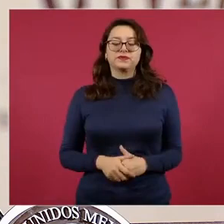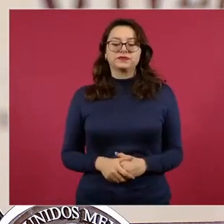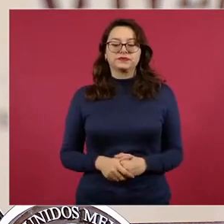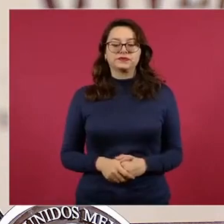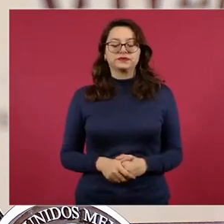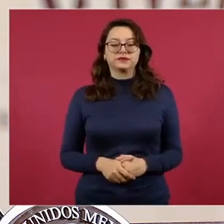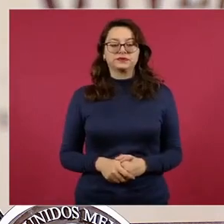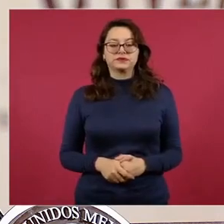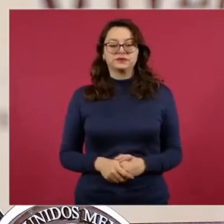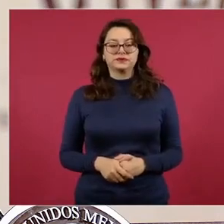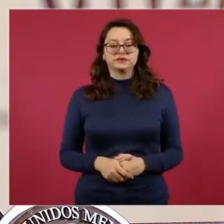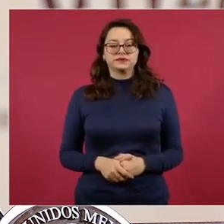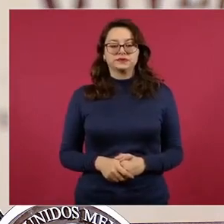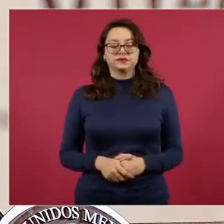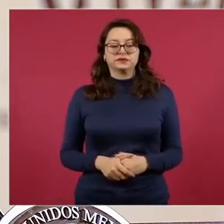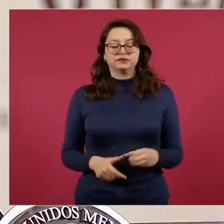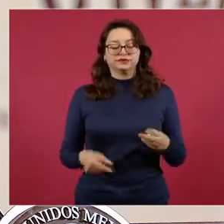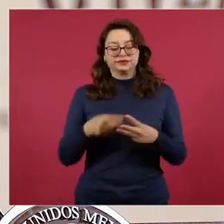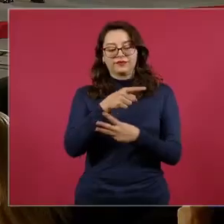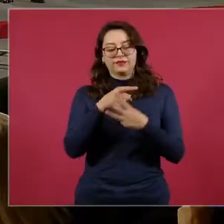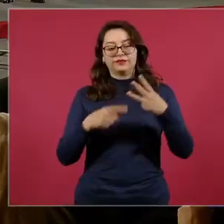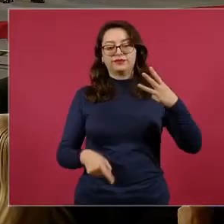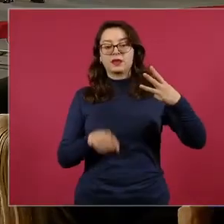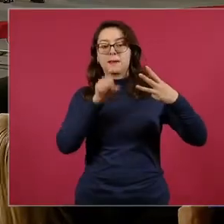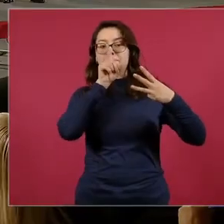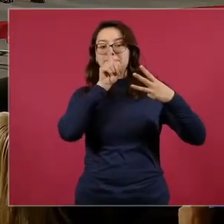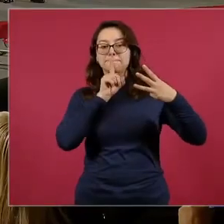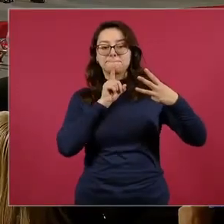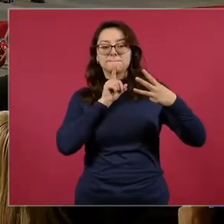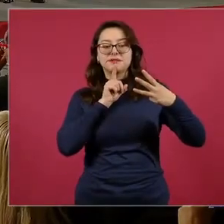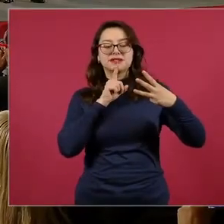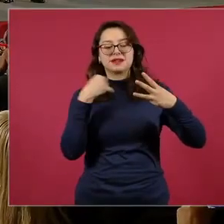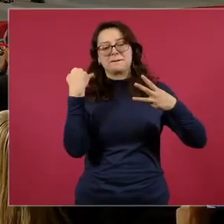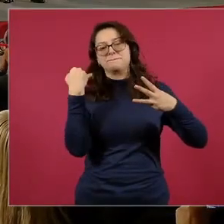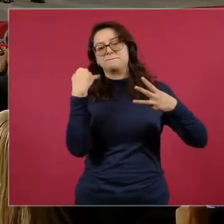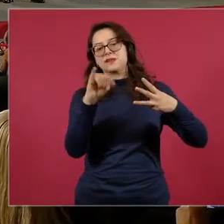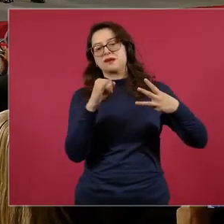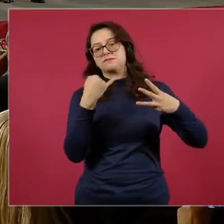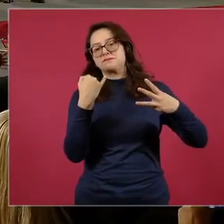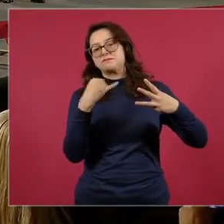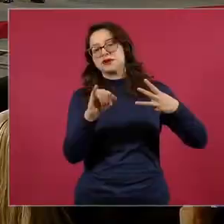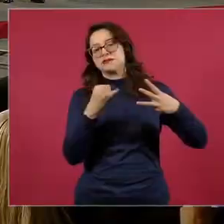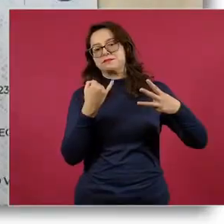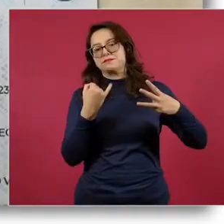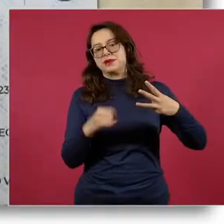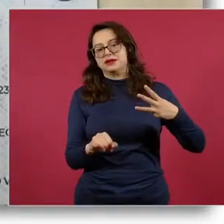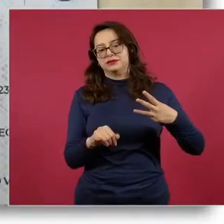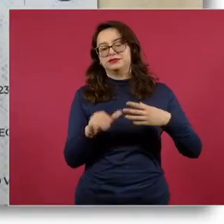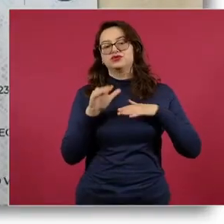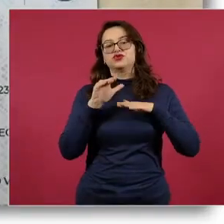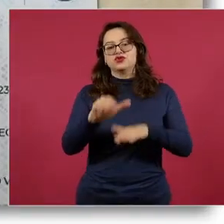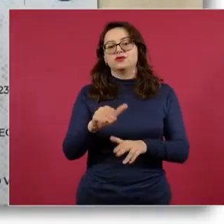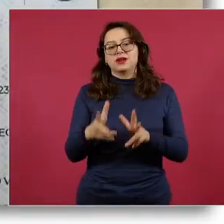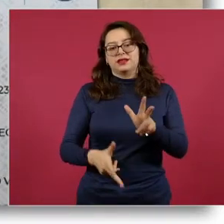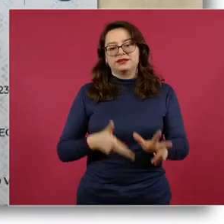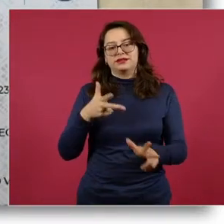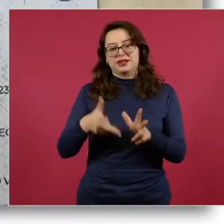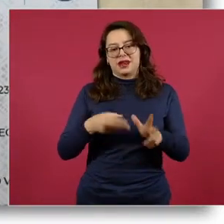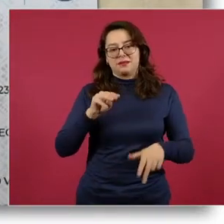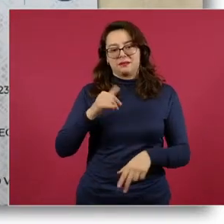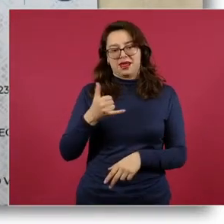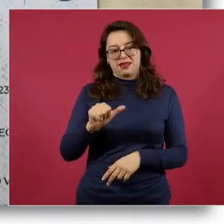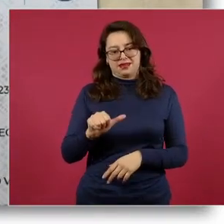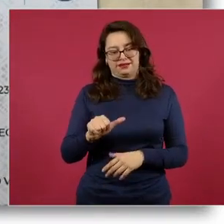Las tres mentiras más absurdas sobre el Tren Maya. Ya saben, estas campañas que se montan cada vez que